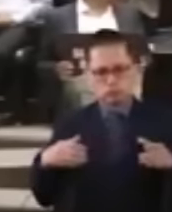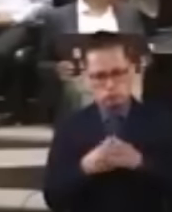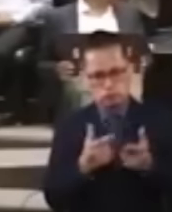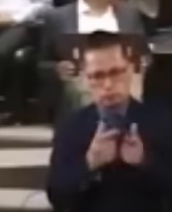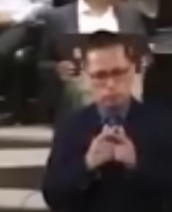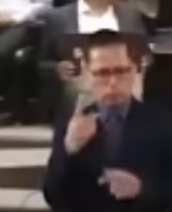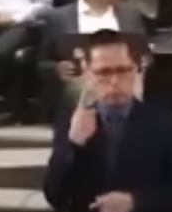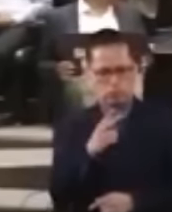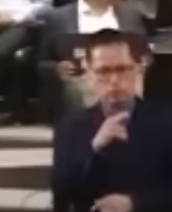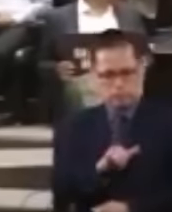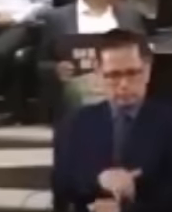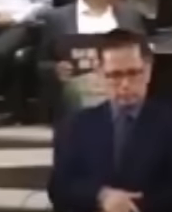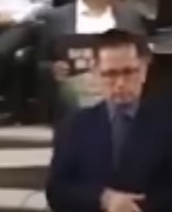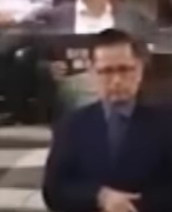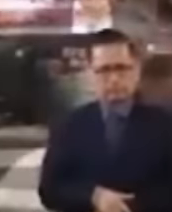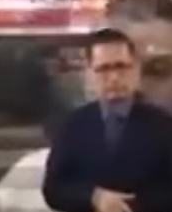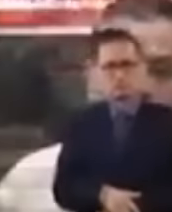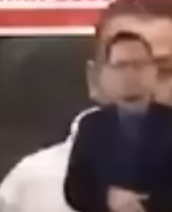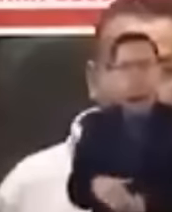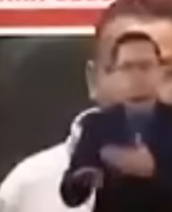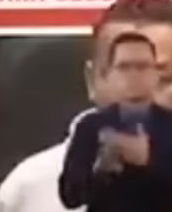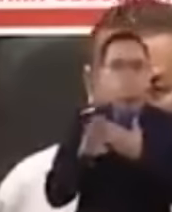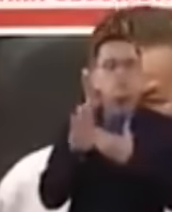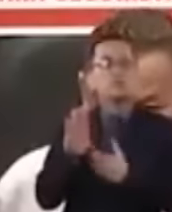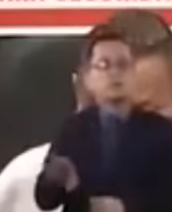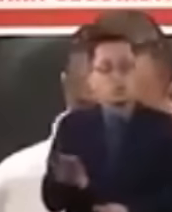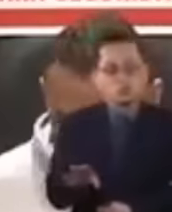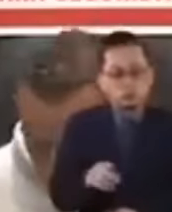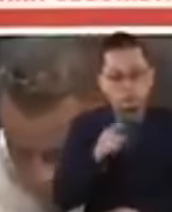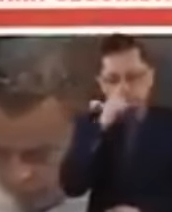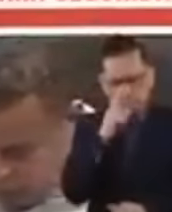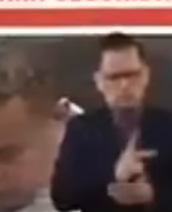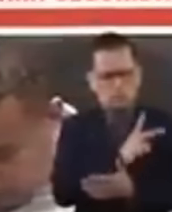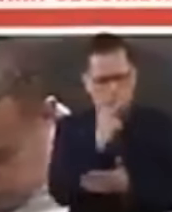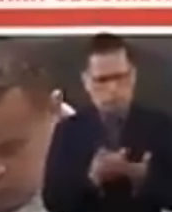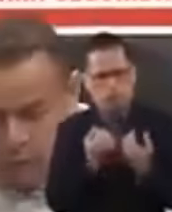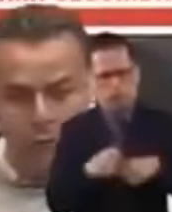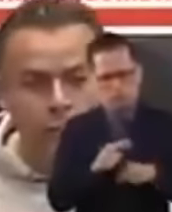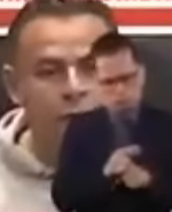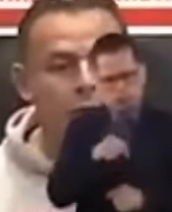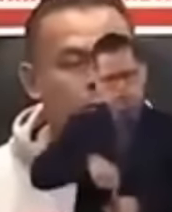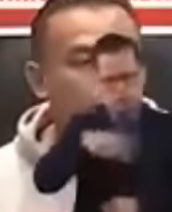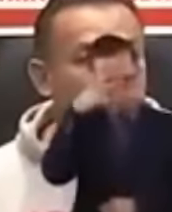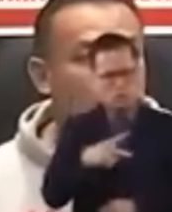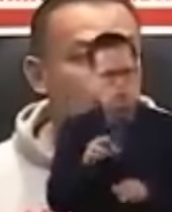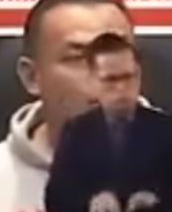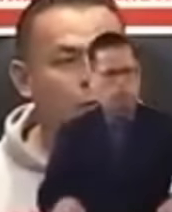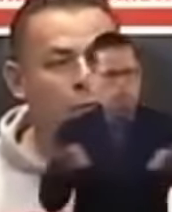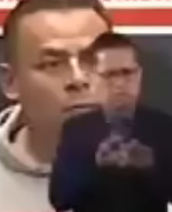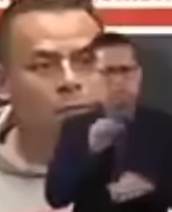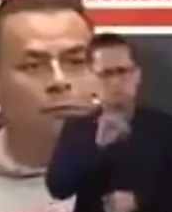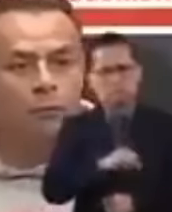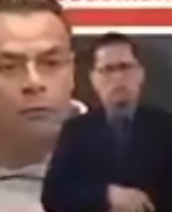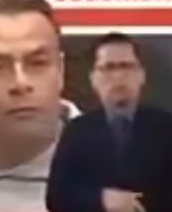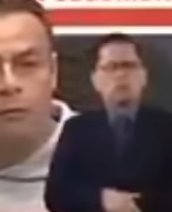del PRI. Exclusión, son muy importantes los programas sociales de este país. Son tan importantes que